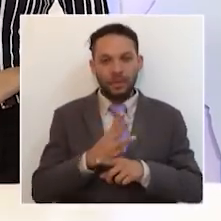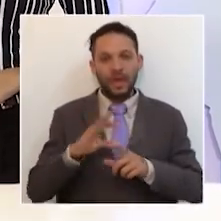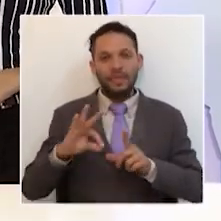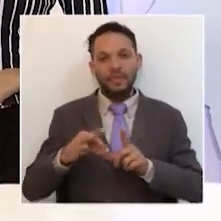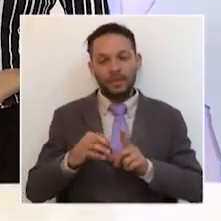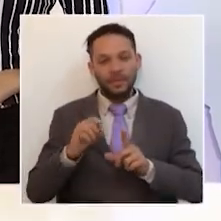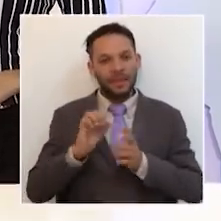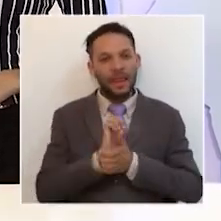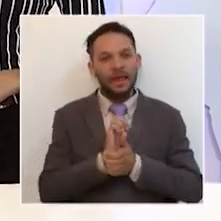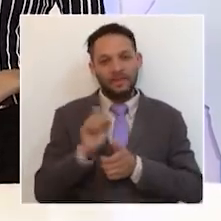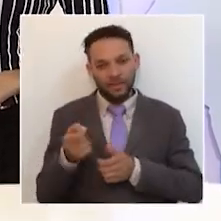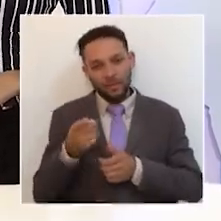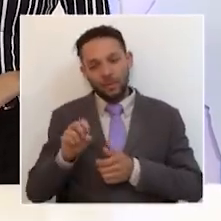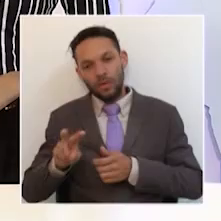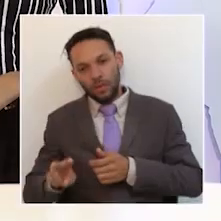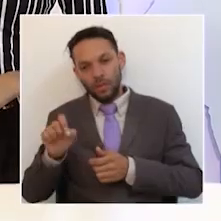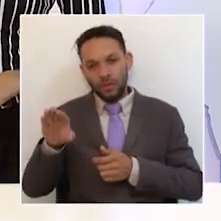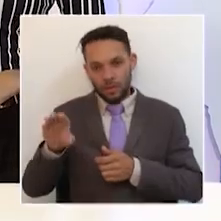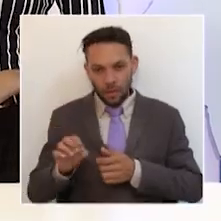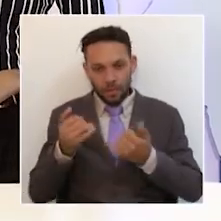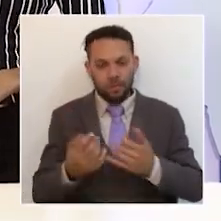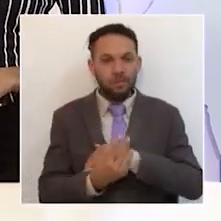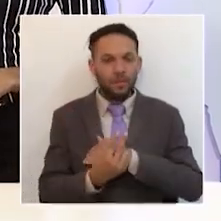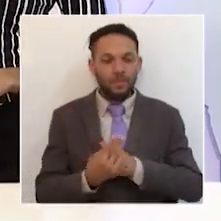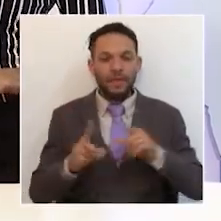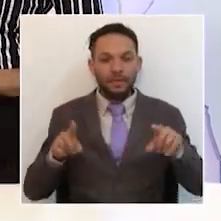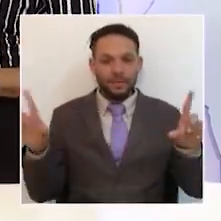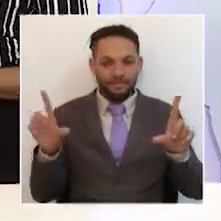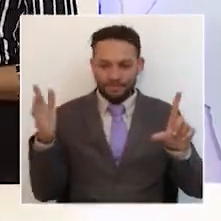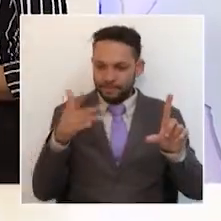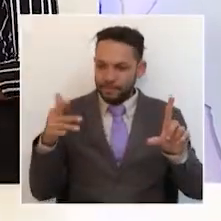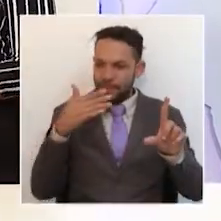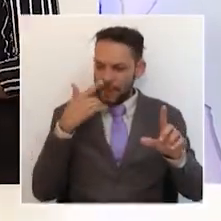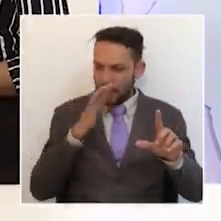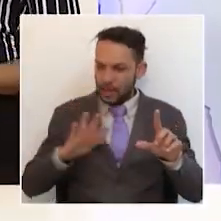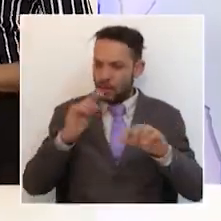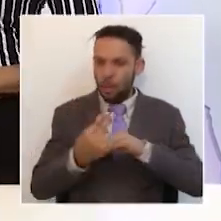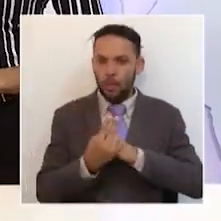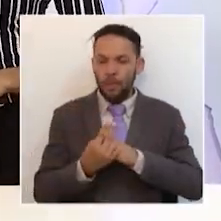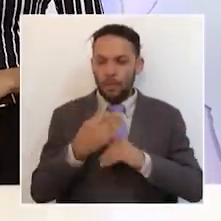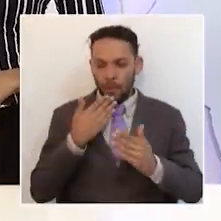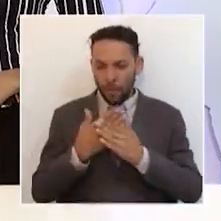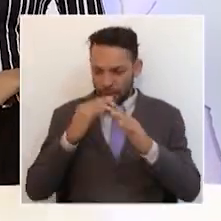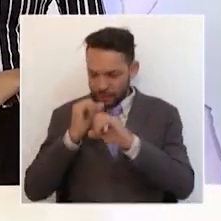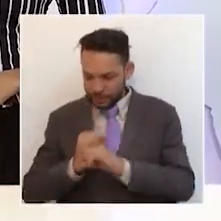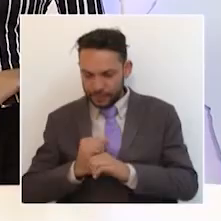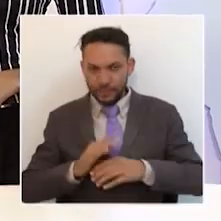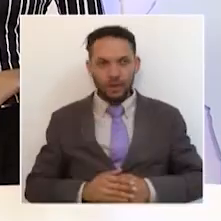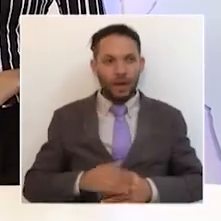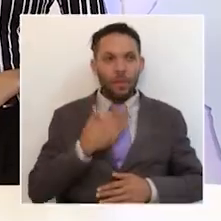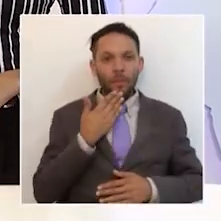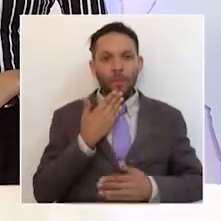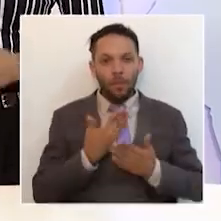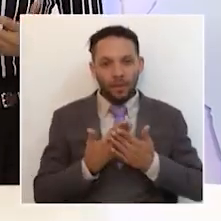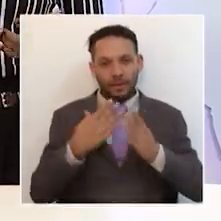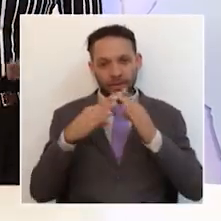www.telecafé.gov.co y también a través de los diferentes cable operadores a nivel nacional. Daniela, ¿qué tal? Muy buenas noches. Rubén Darío, televidentes, muy buenas noches. Qué